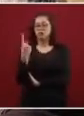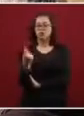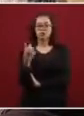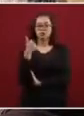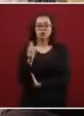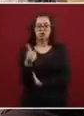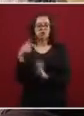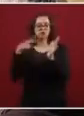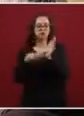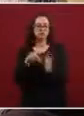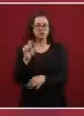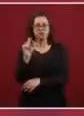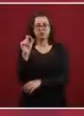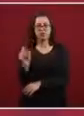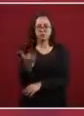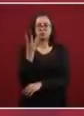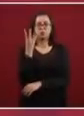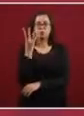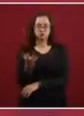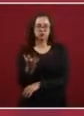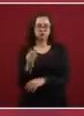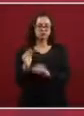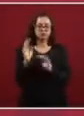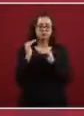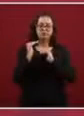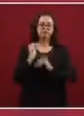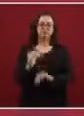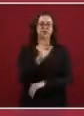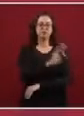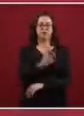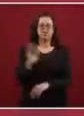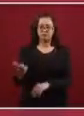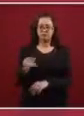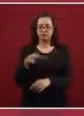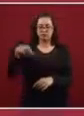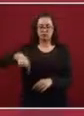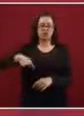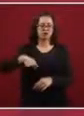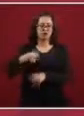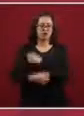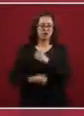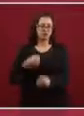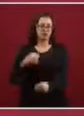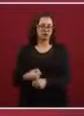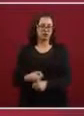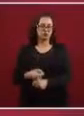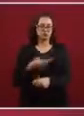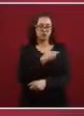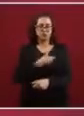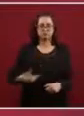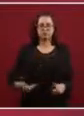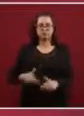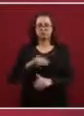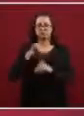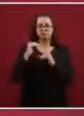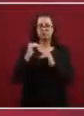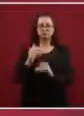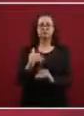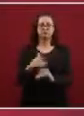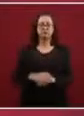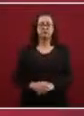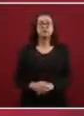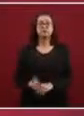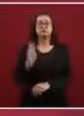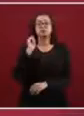agosto de 2024, que es la fecha en la que termina este sexenio. Esto, además de dar la certidumbre de